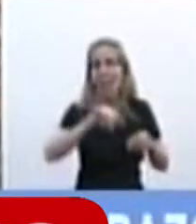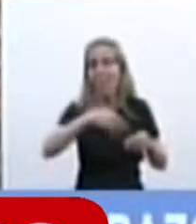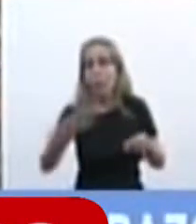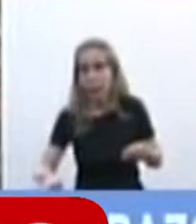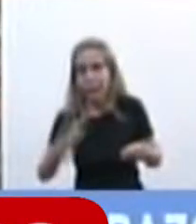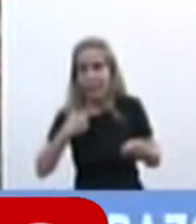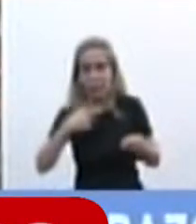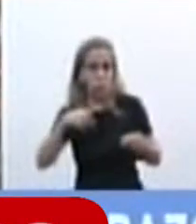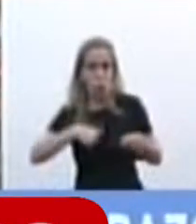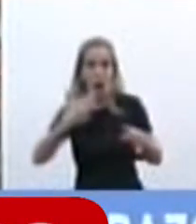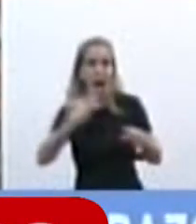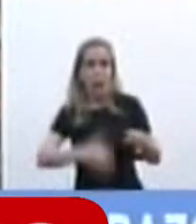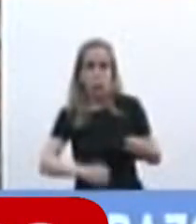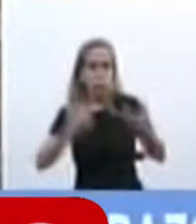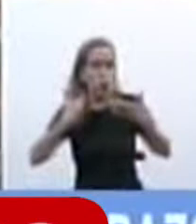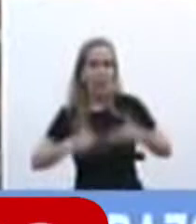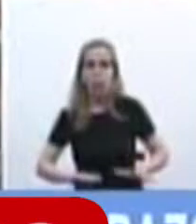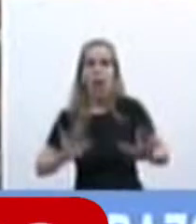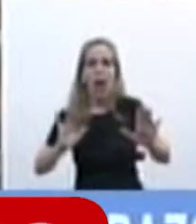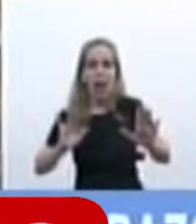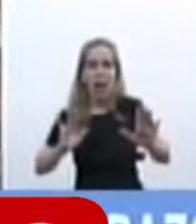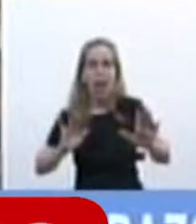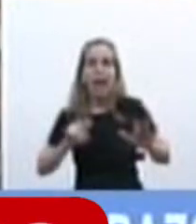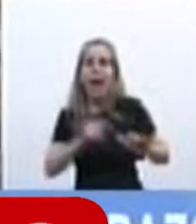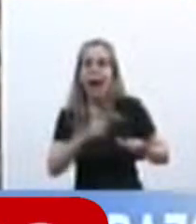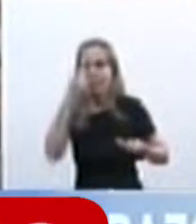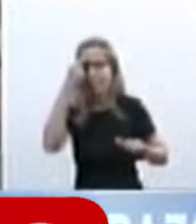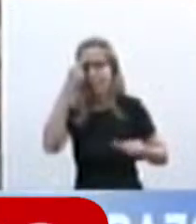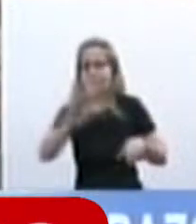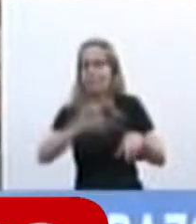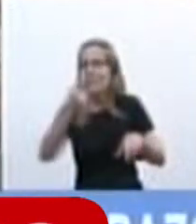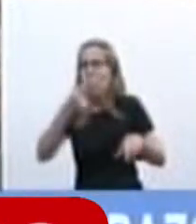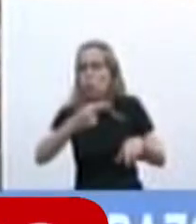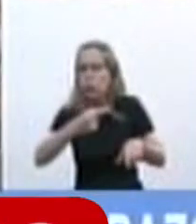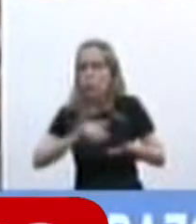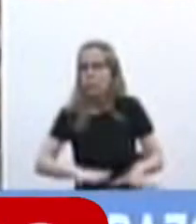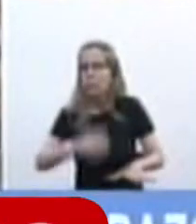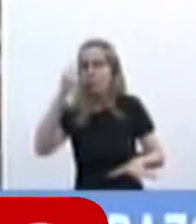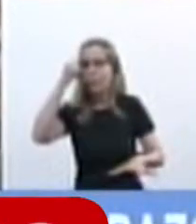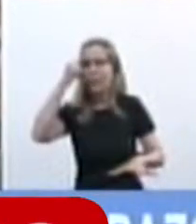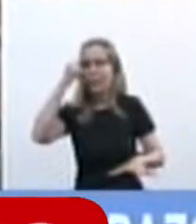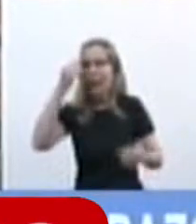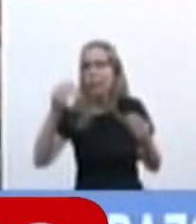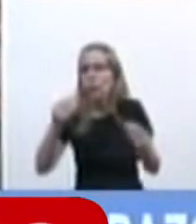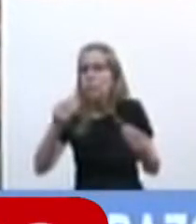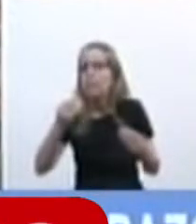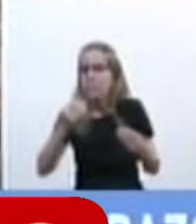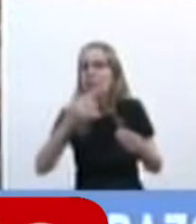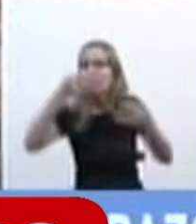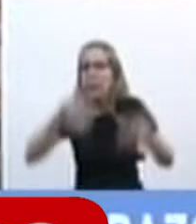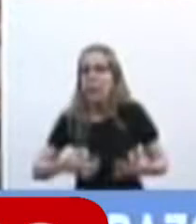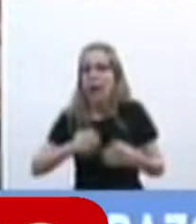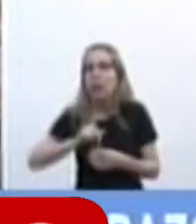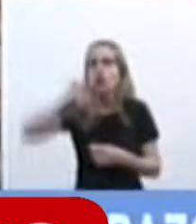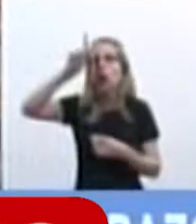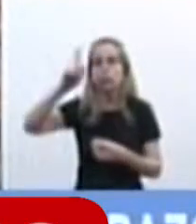mi embarazo. Y por un instante pensé que Dios me había castigado